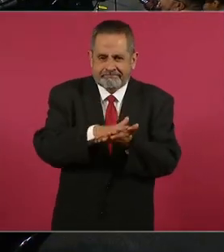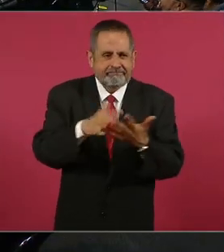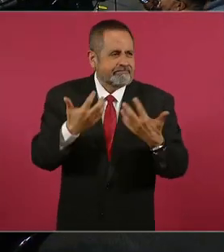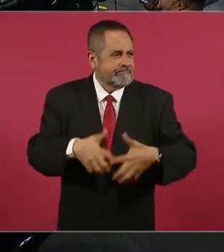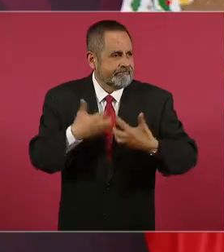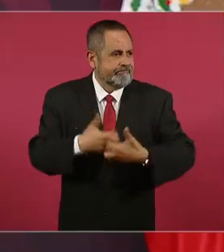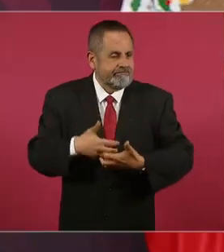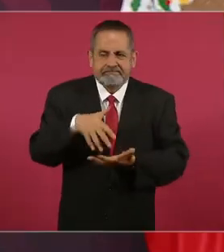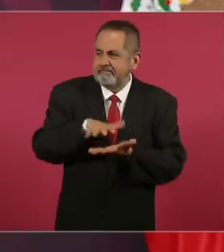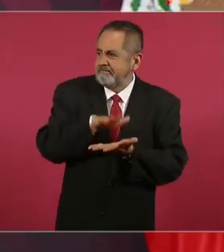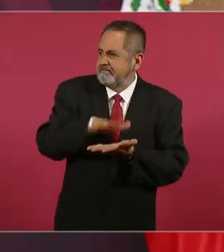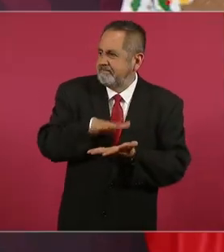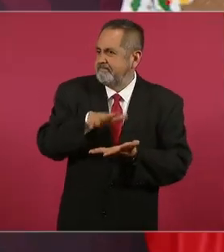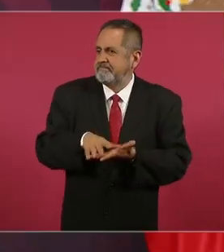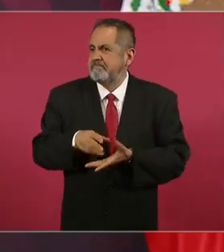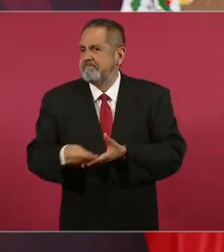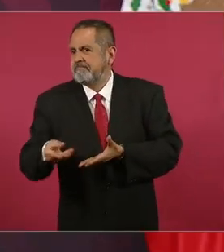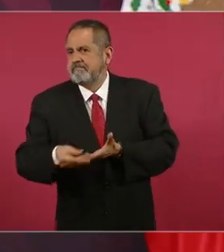imprenta.